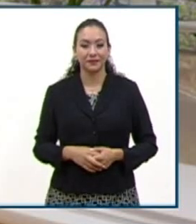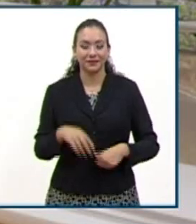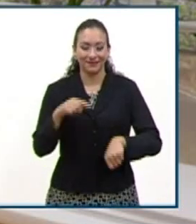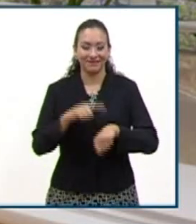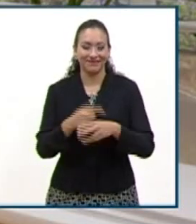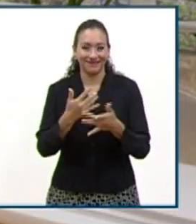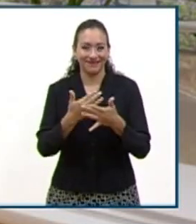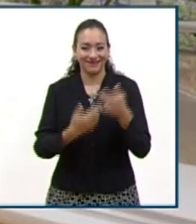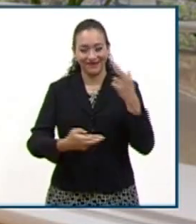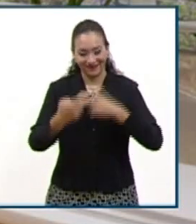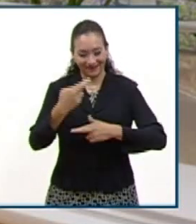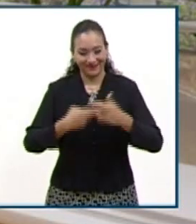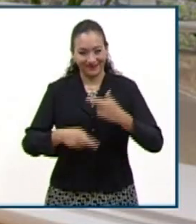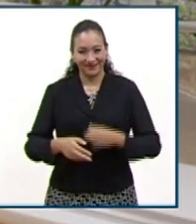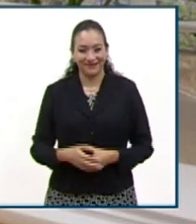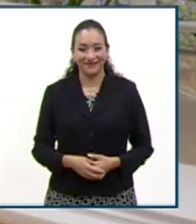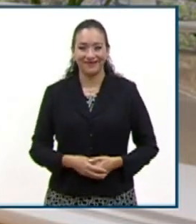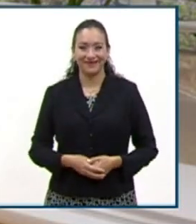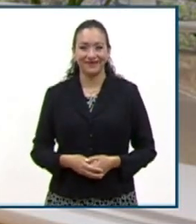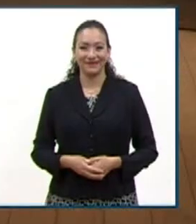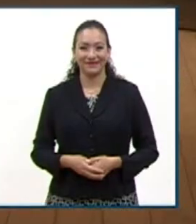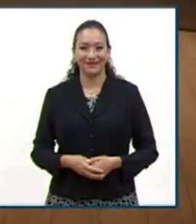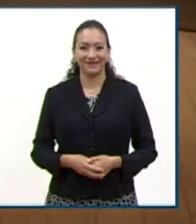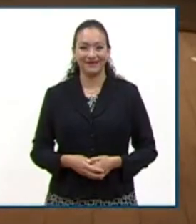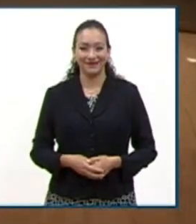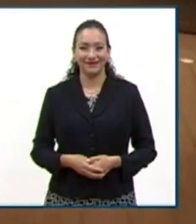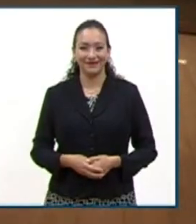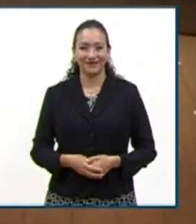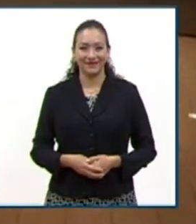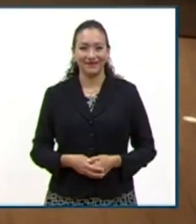Hacemos una breve pausa y continuamos con más noticias.